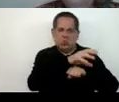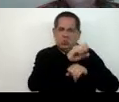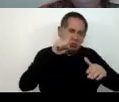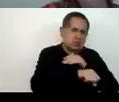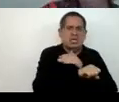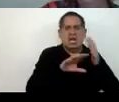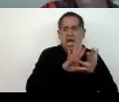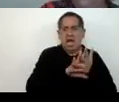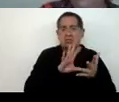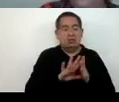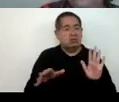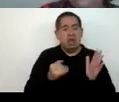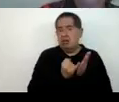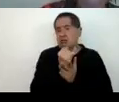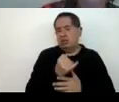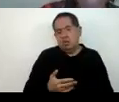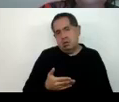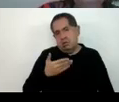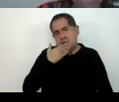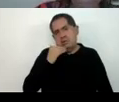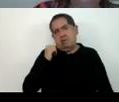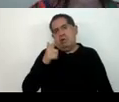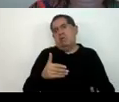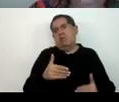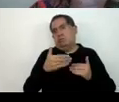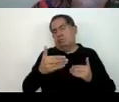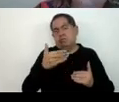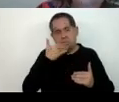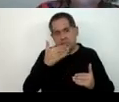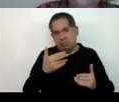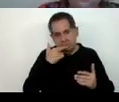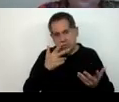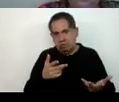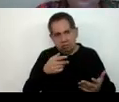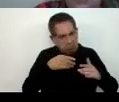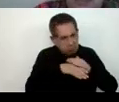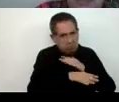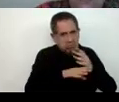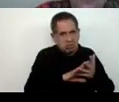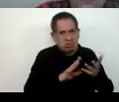bueno, esto es un avance bastante importante de